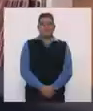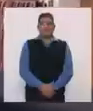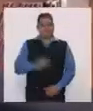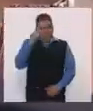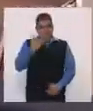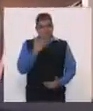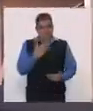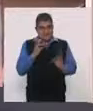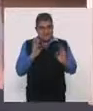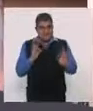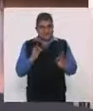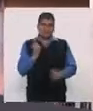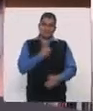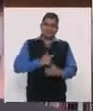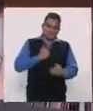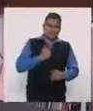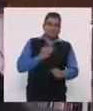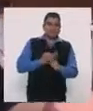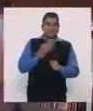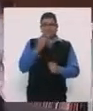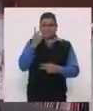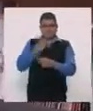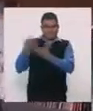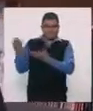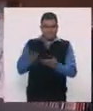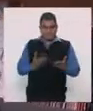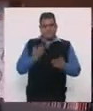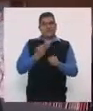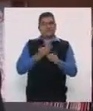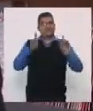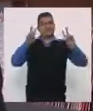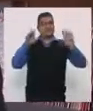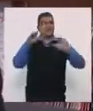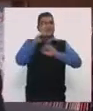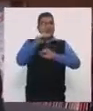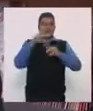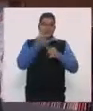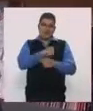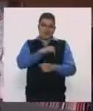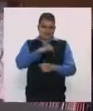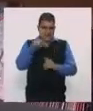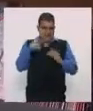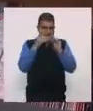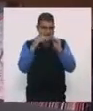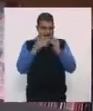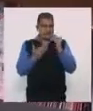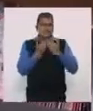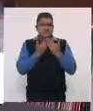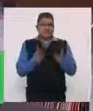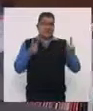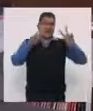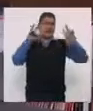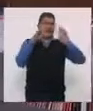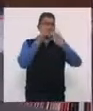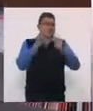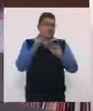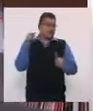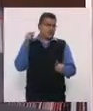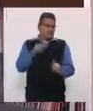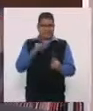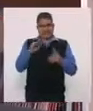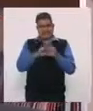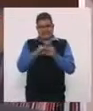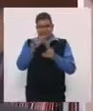¿Cómo están? Me da muchísimo gusto darles la bienvenida a esta nuestra sección de Salud en Casa. Y hoy vamos a platicar a propósito de